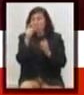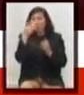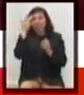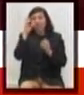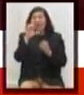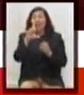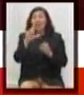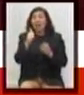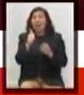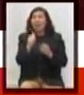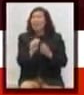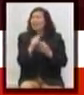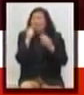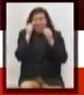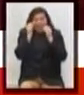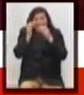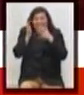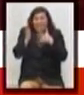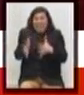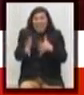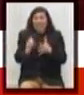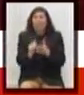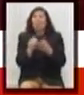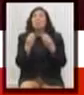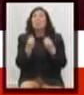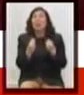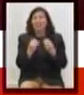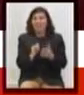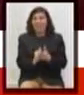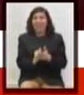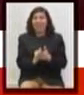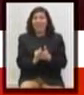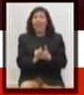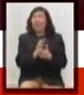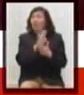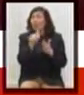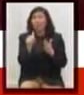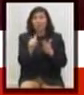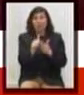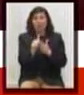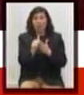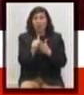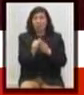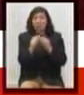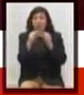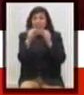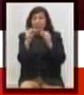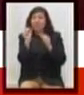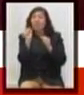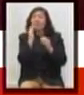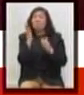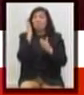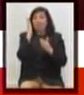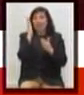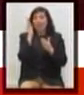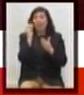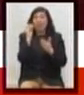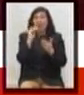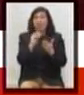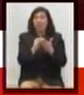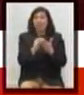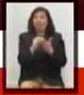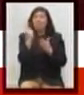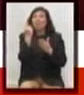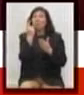la RENIEC. Es horrible. ¿Por qué? Porque en toda sigla manda para el género